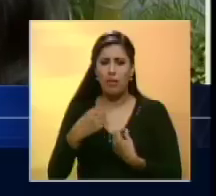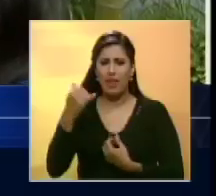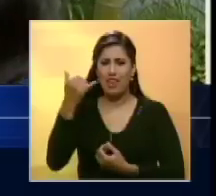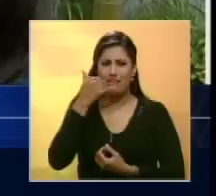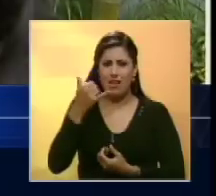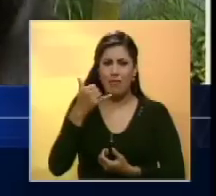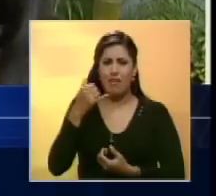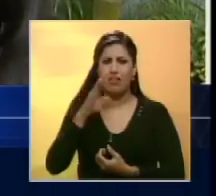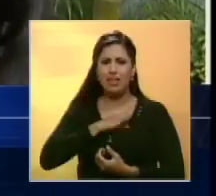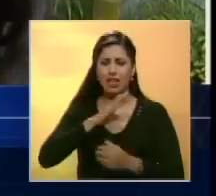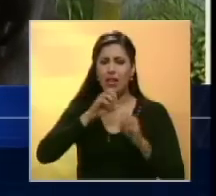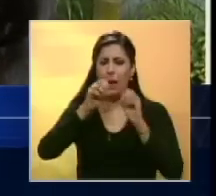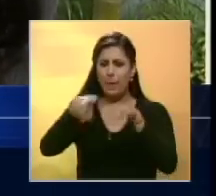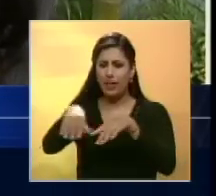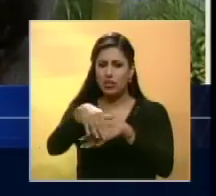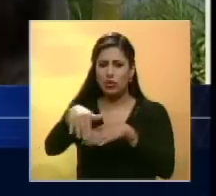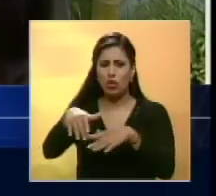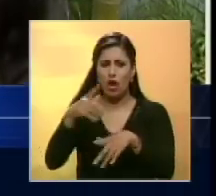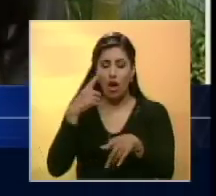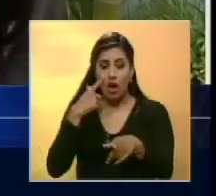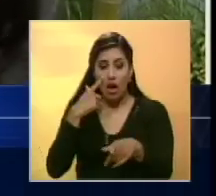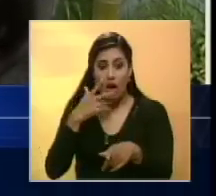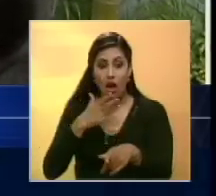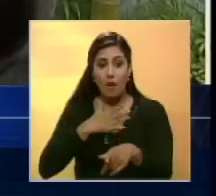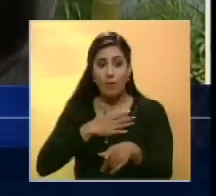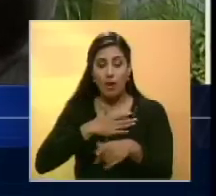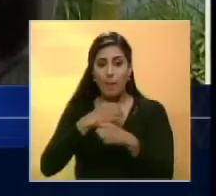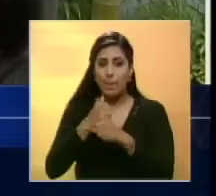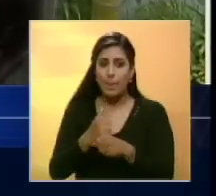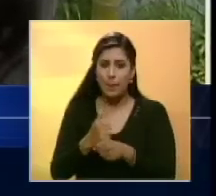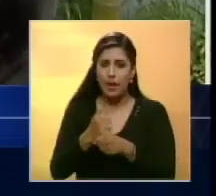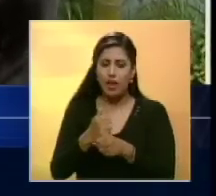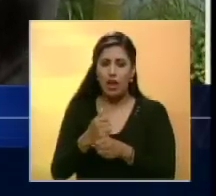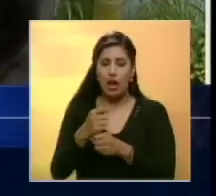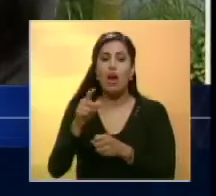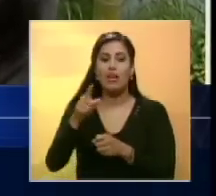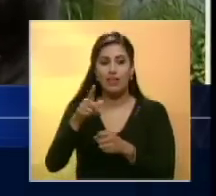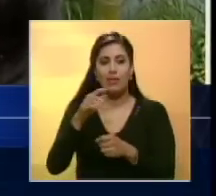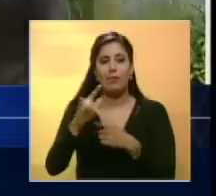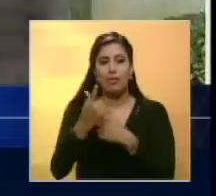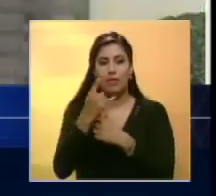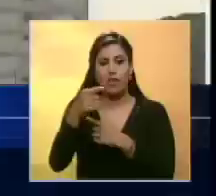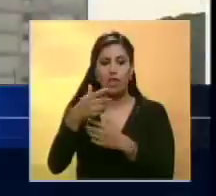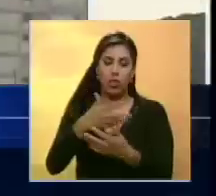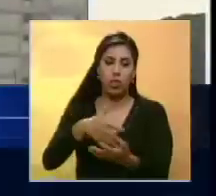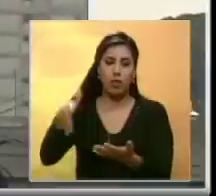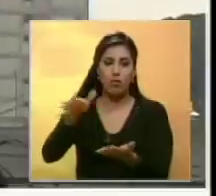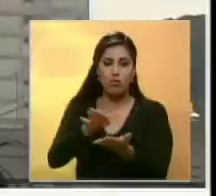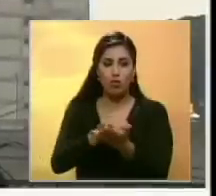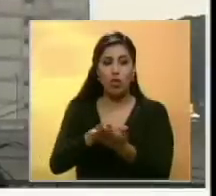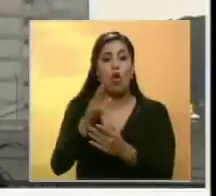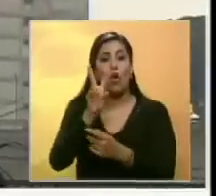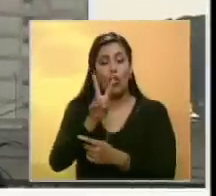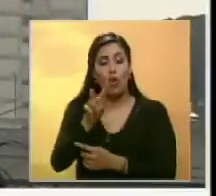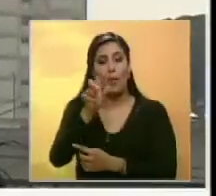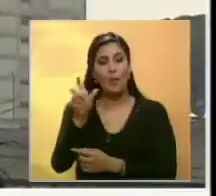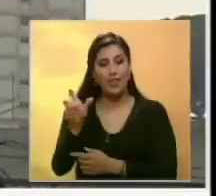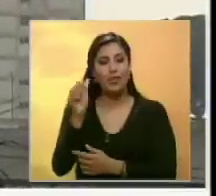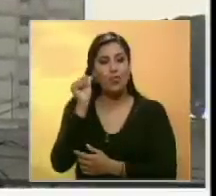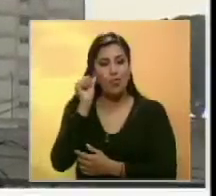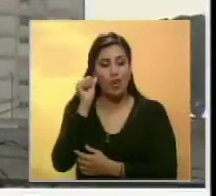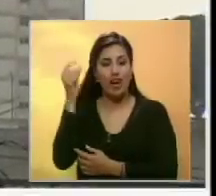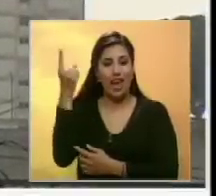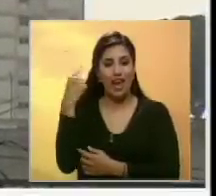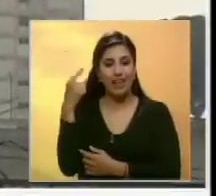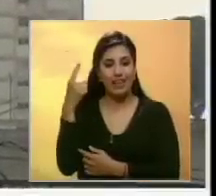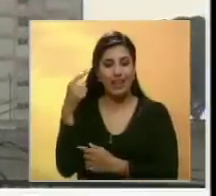avisaron que había alguien tirado allí, nosotros nos asomamos porque estábamos esperándolo. Y bueno, resulta que era él que estaba ahí. Sobre el doble homicidio registrado en el